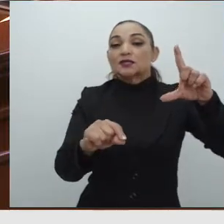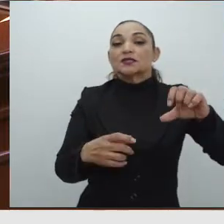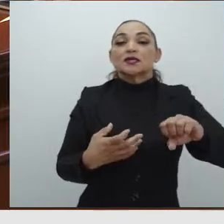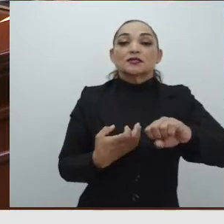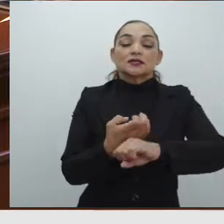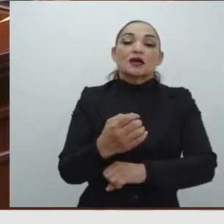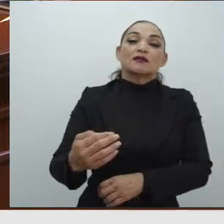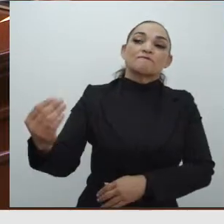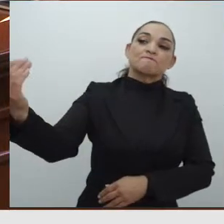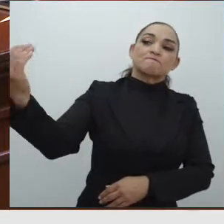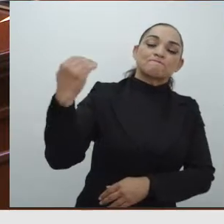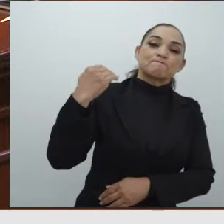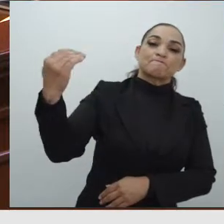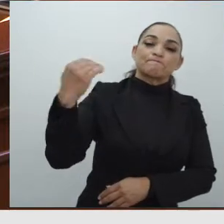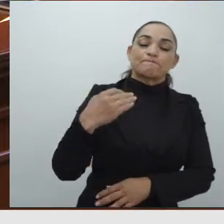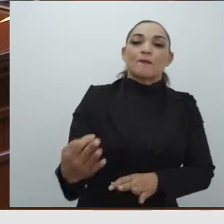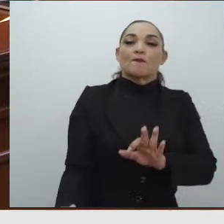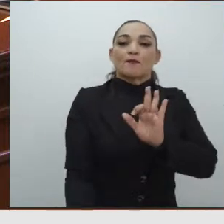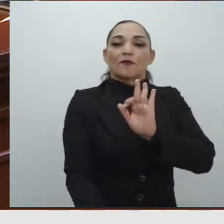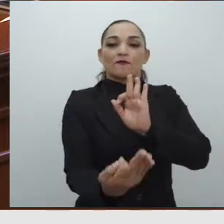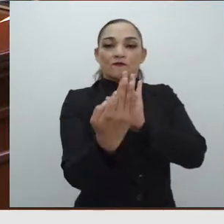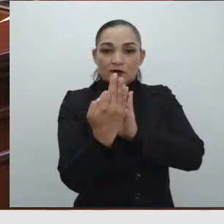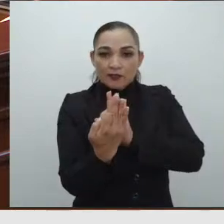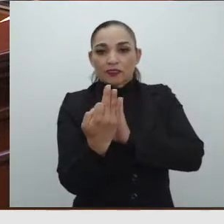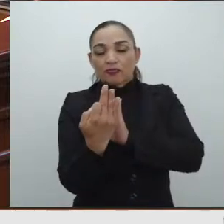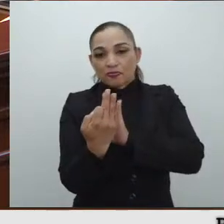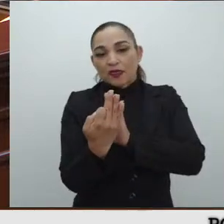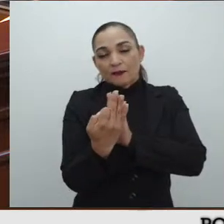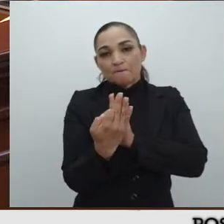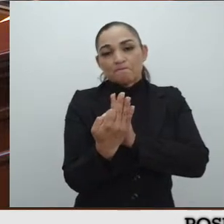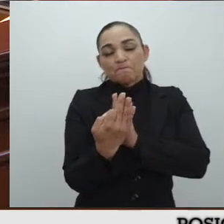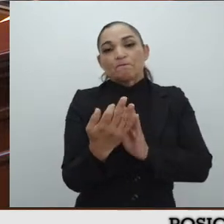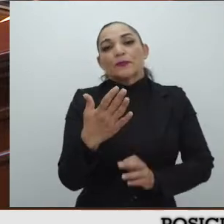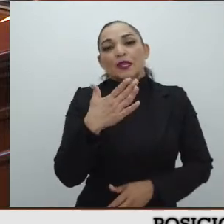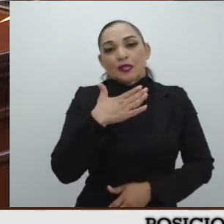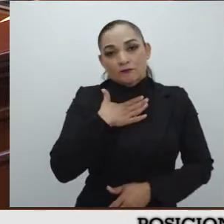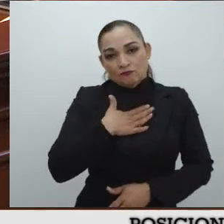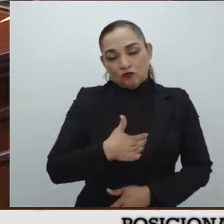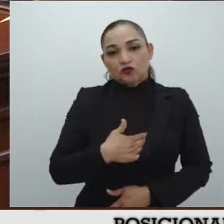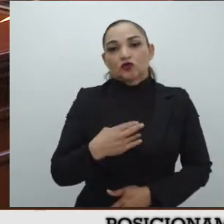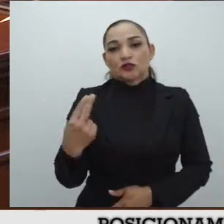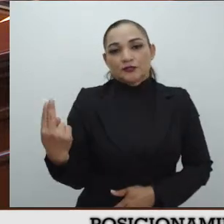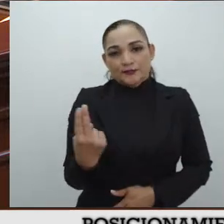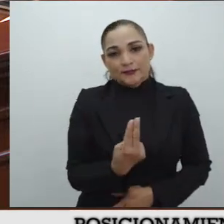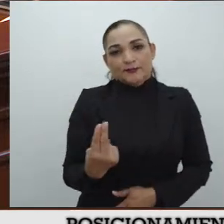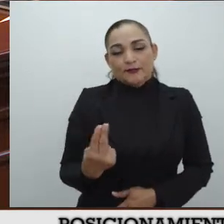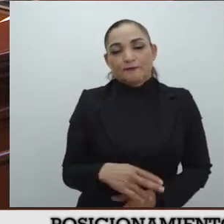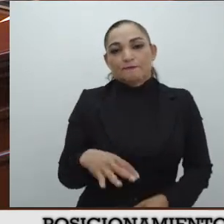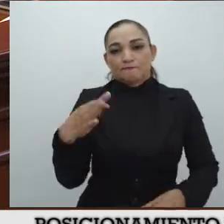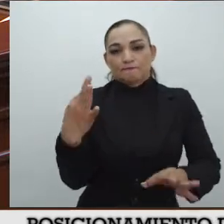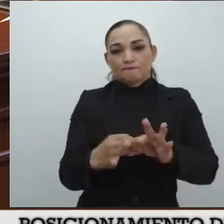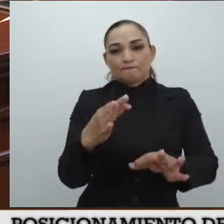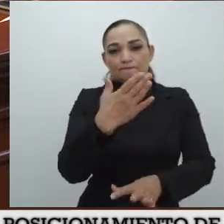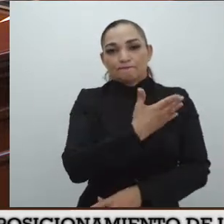nos demanden. Es justo y necesario. Es cuanto, presidente.